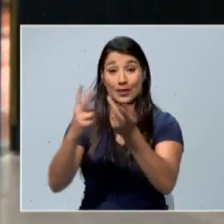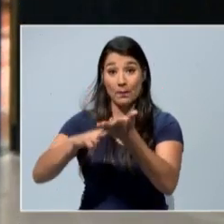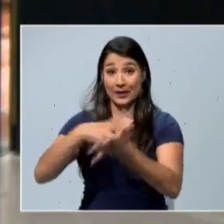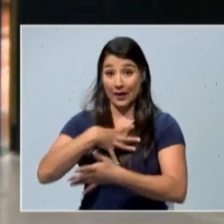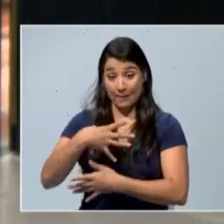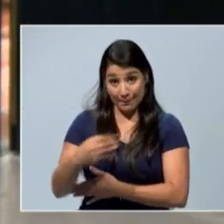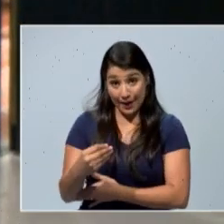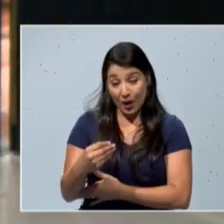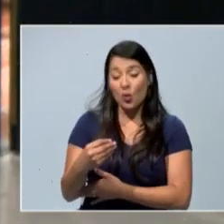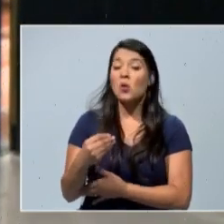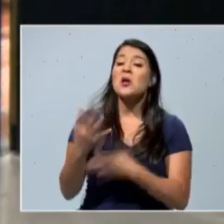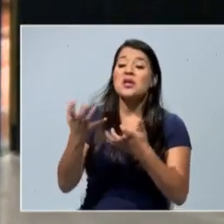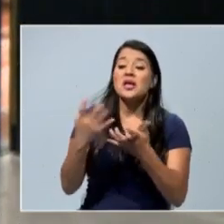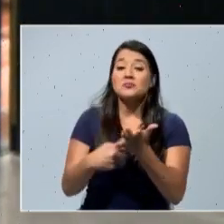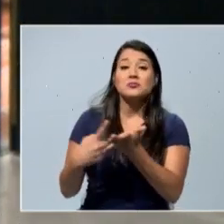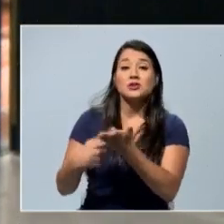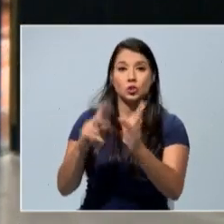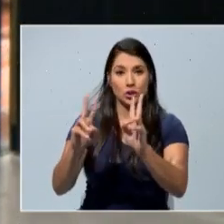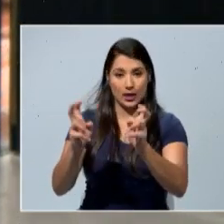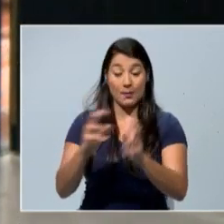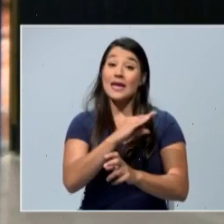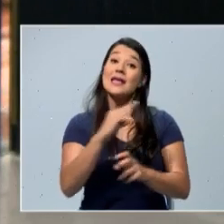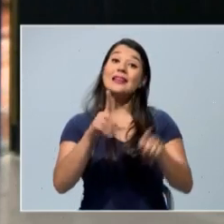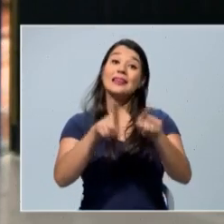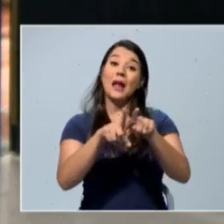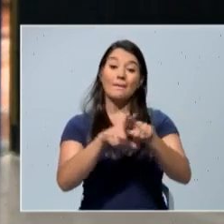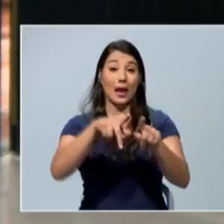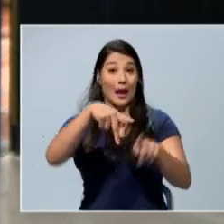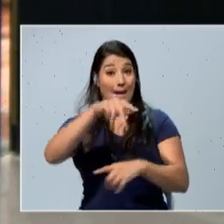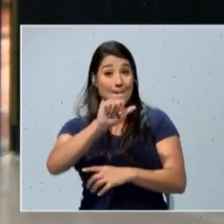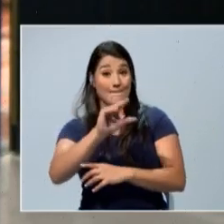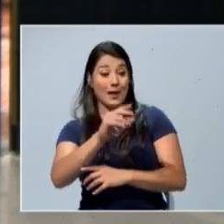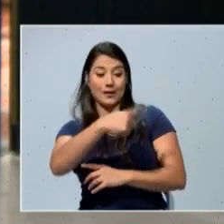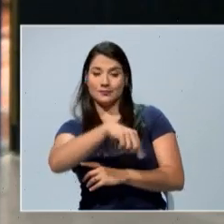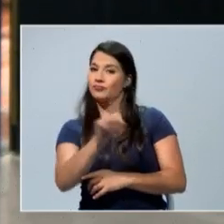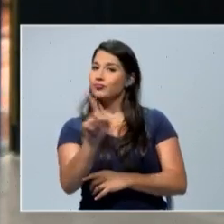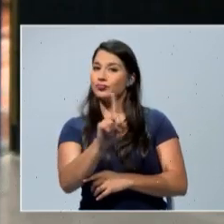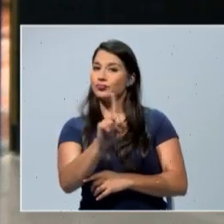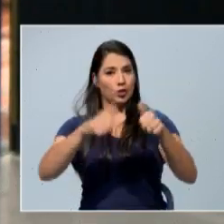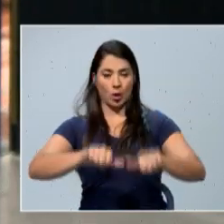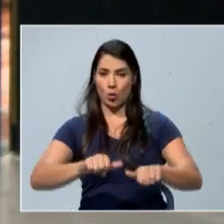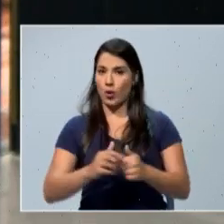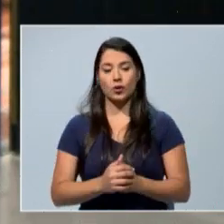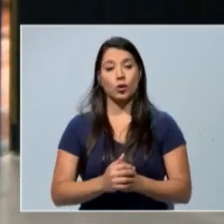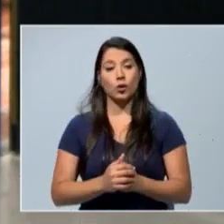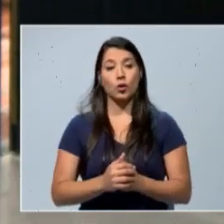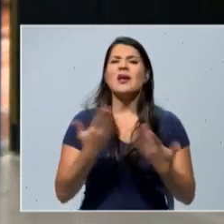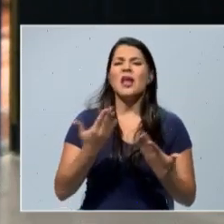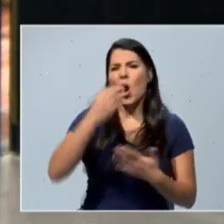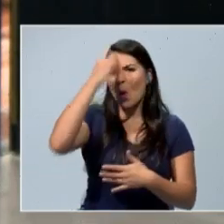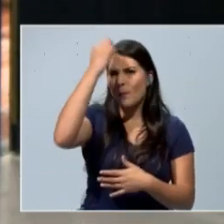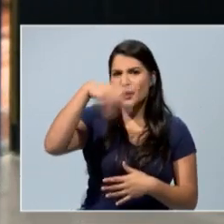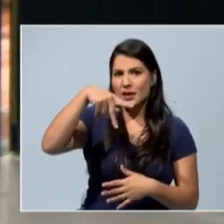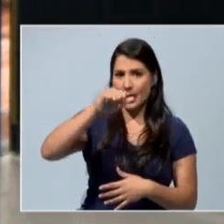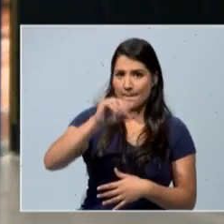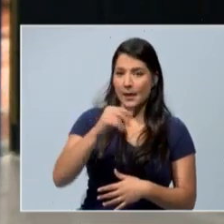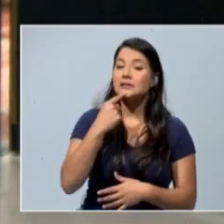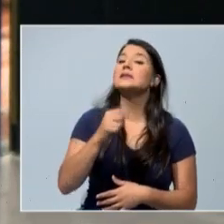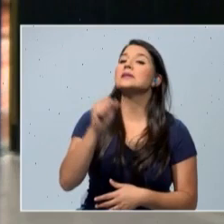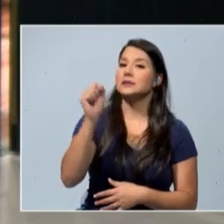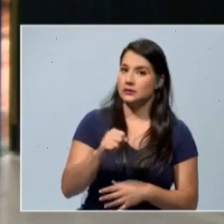también en la fracción del Partido Acción Ciudadana están totalmente en contra. Lo que maneja la fracción del PAC es que sí haya una